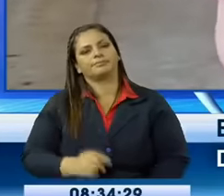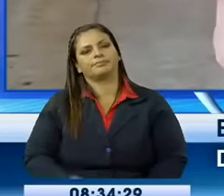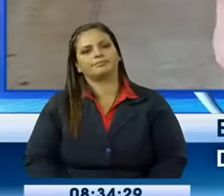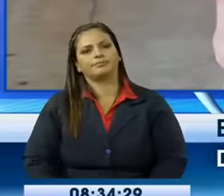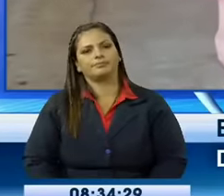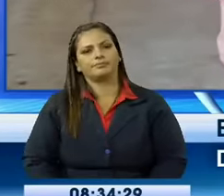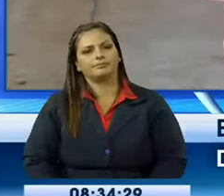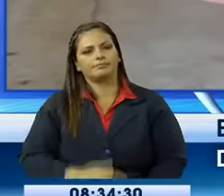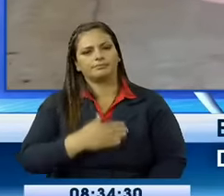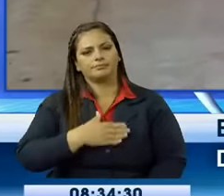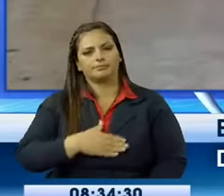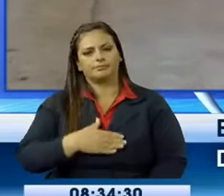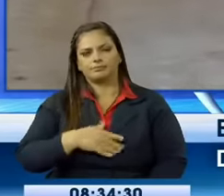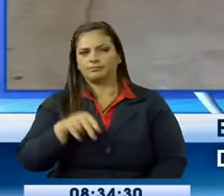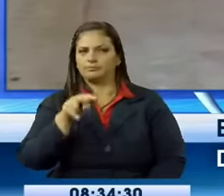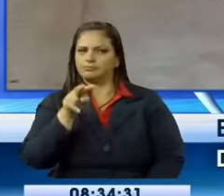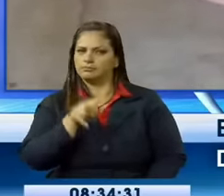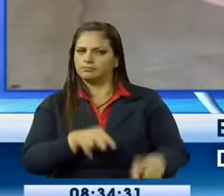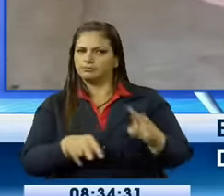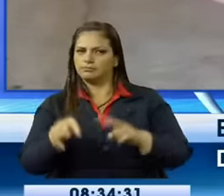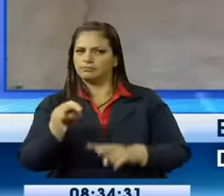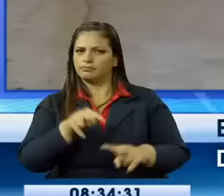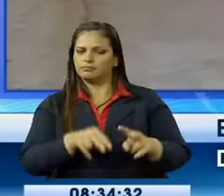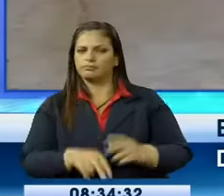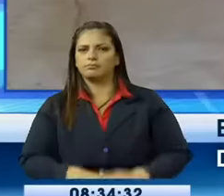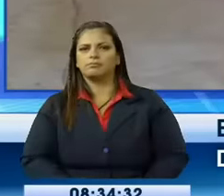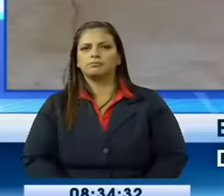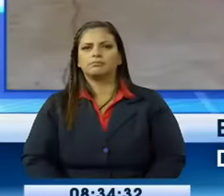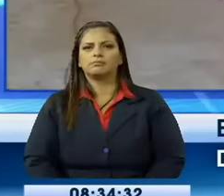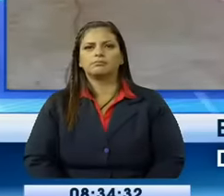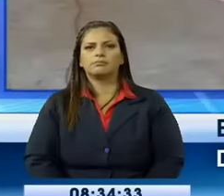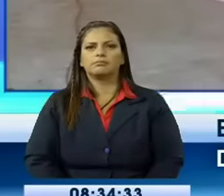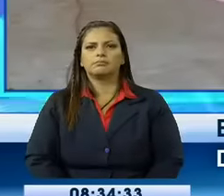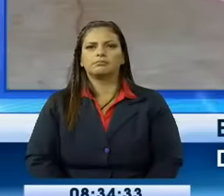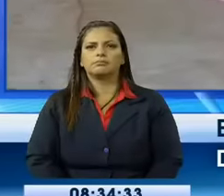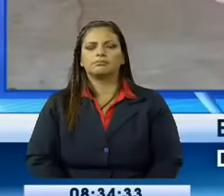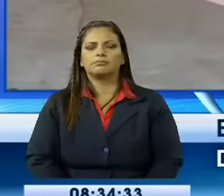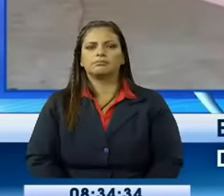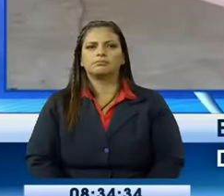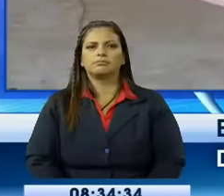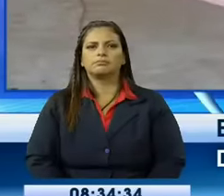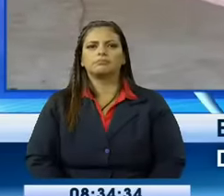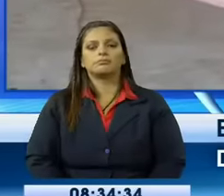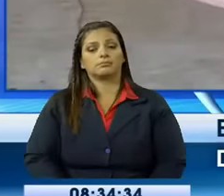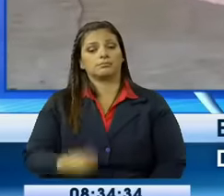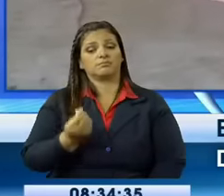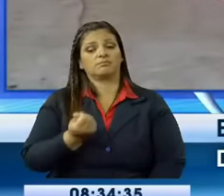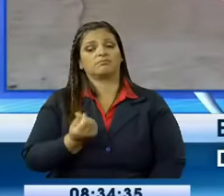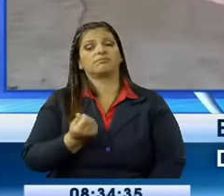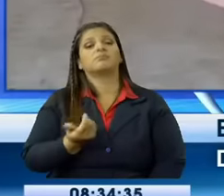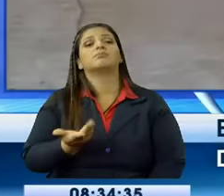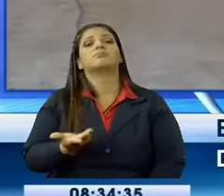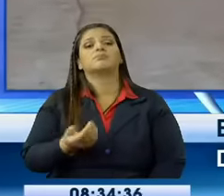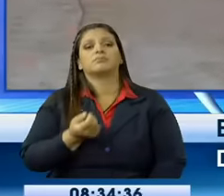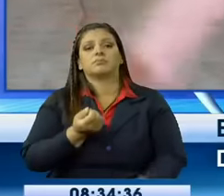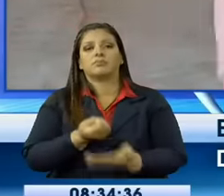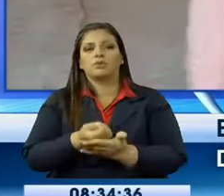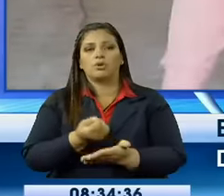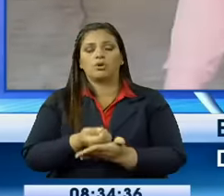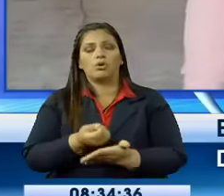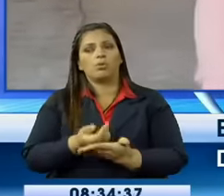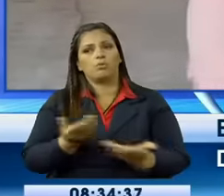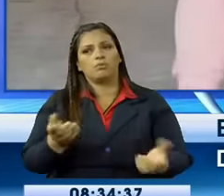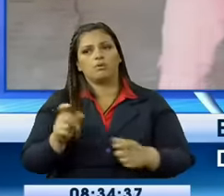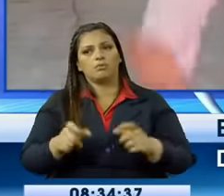corregir eso, porque está en vilo, está también en medio de todo esto, la economía popular, la economía de personas y